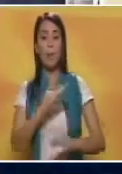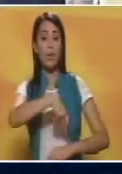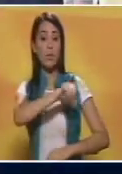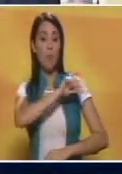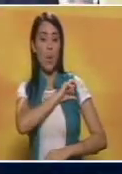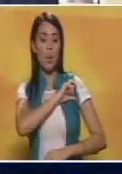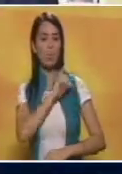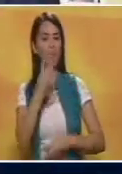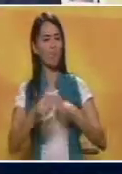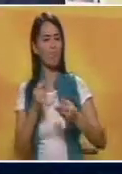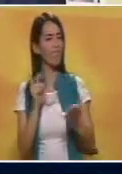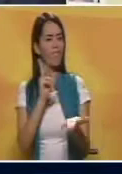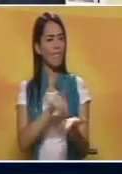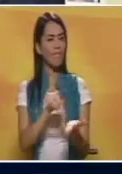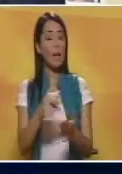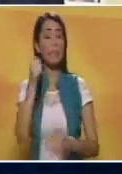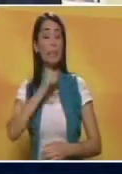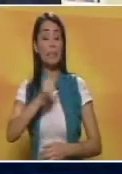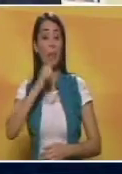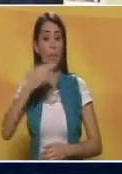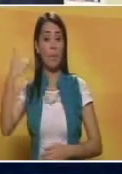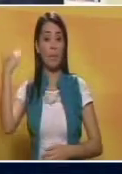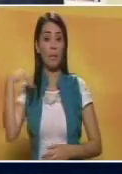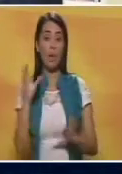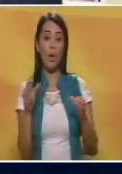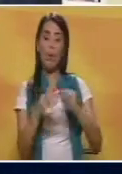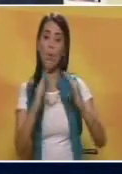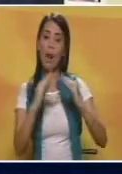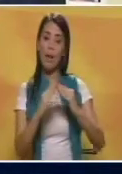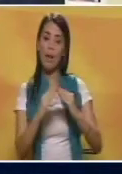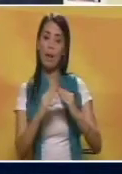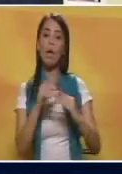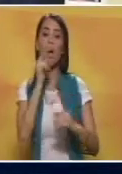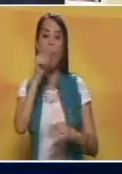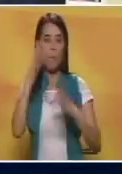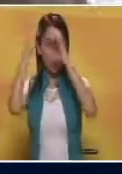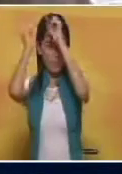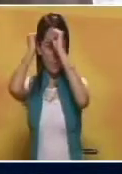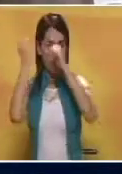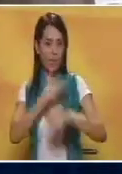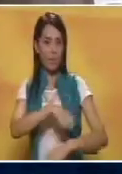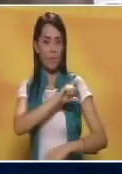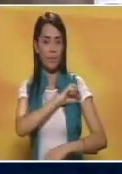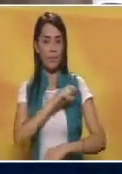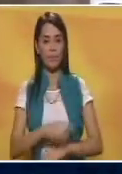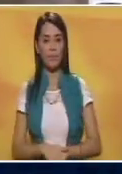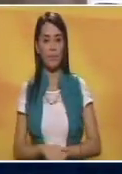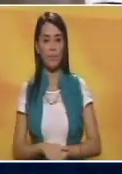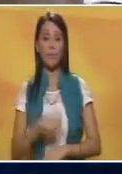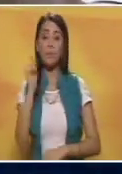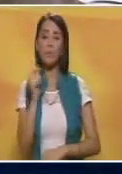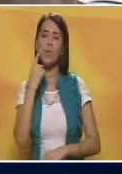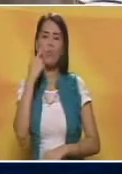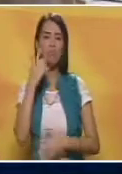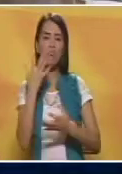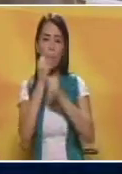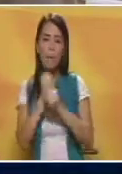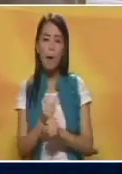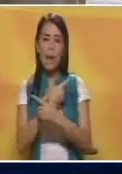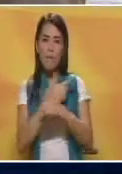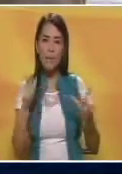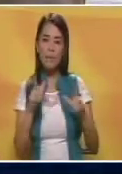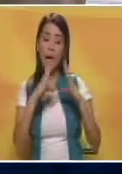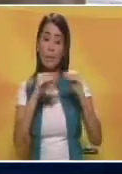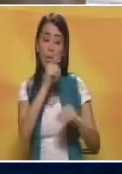se realizó el pasado sábado en la residencia del embajador del país europeo el diputado espera que se otorgue en libertad plena a